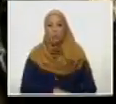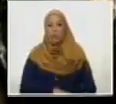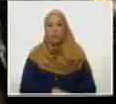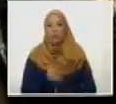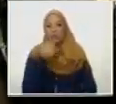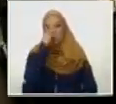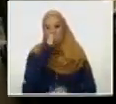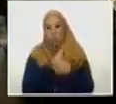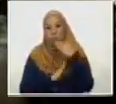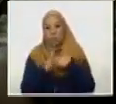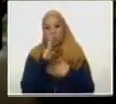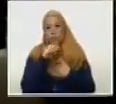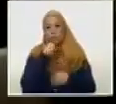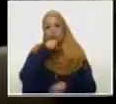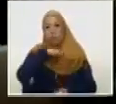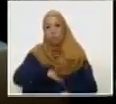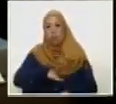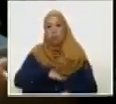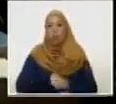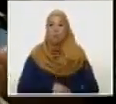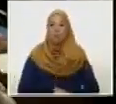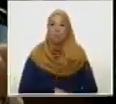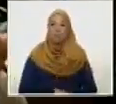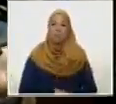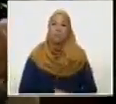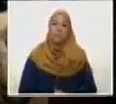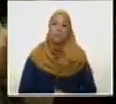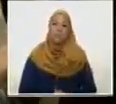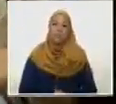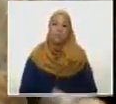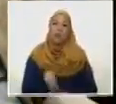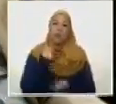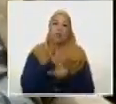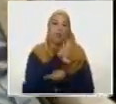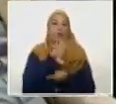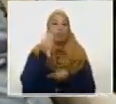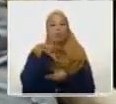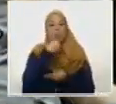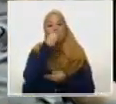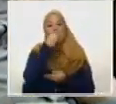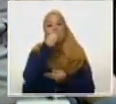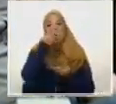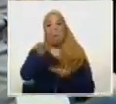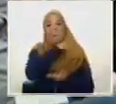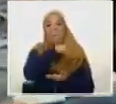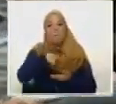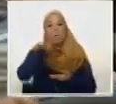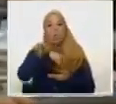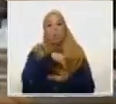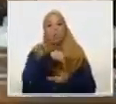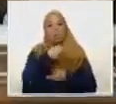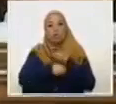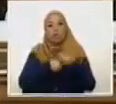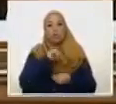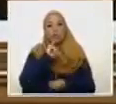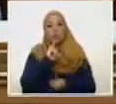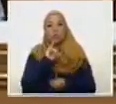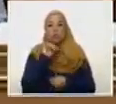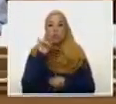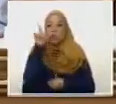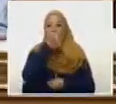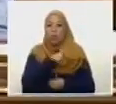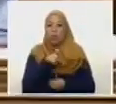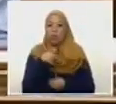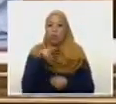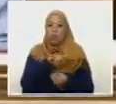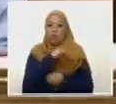guía histórico, con sus canciones y sus poemas, Alí. Alí no engañó a nadie, es como